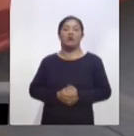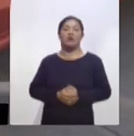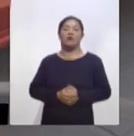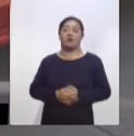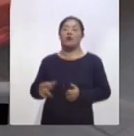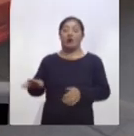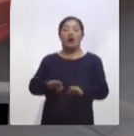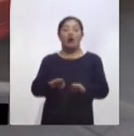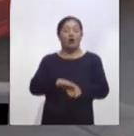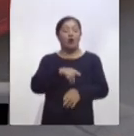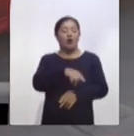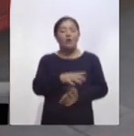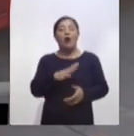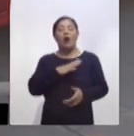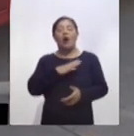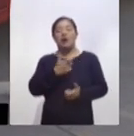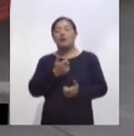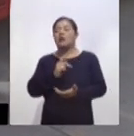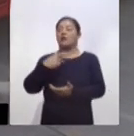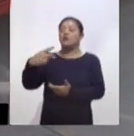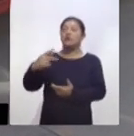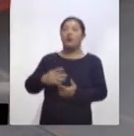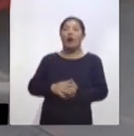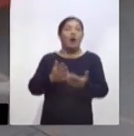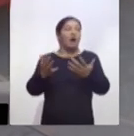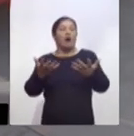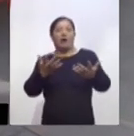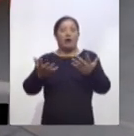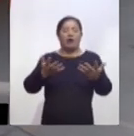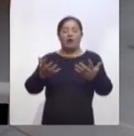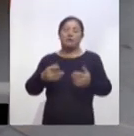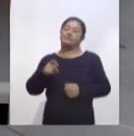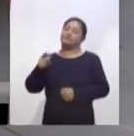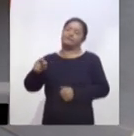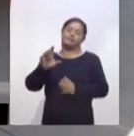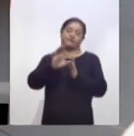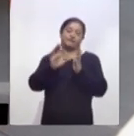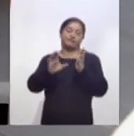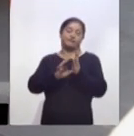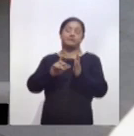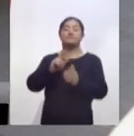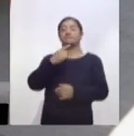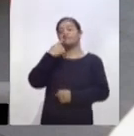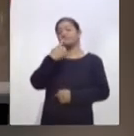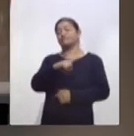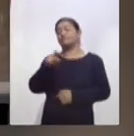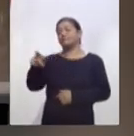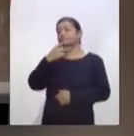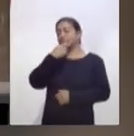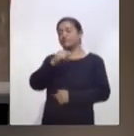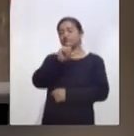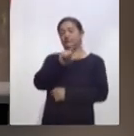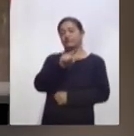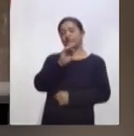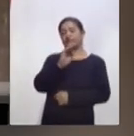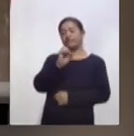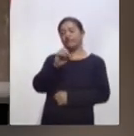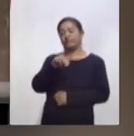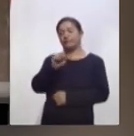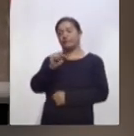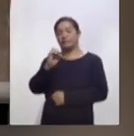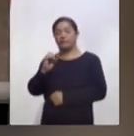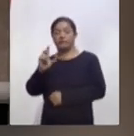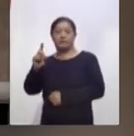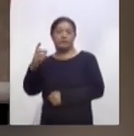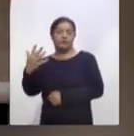algún documento la posesión legítima. Por lo que, siendo un hecho constitutivo de delito, el masculino identificado como Alfonso N., de 35 años de